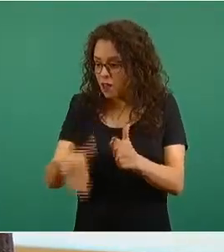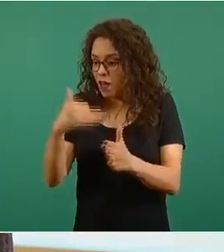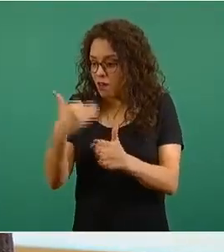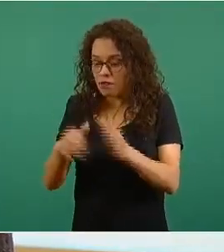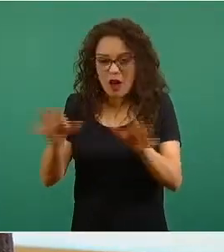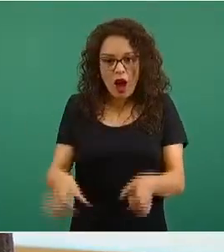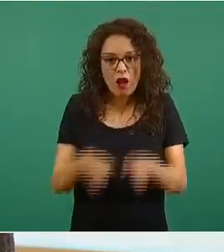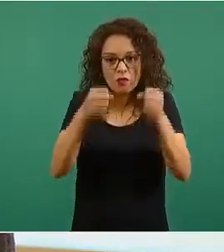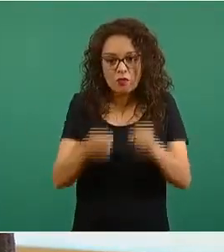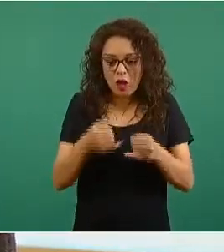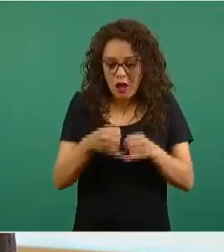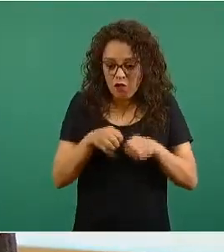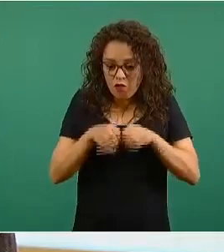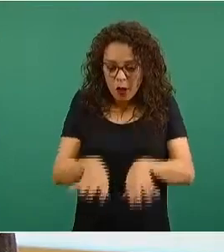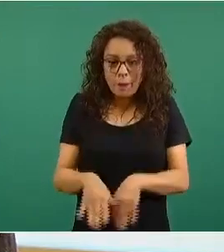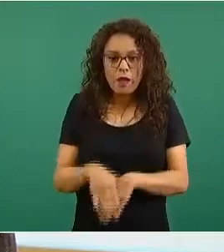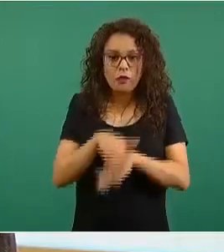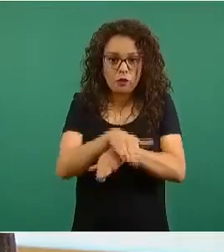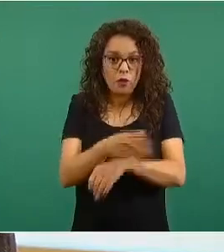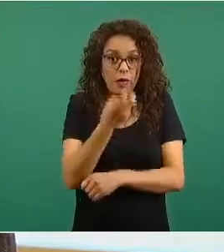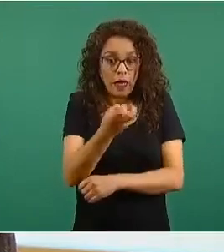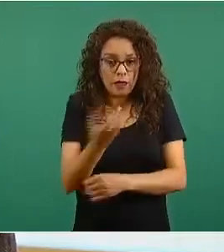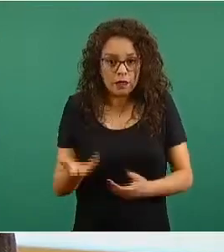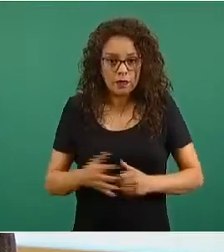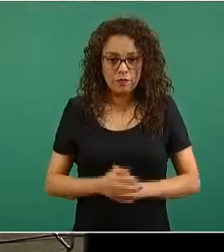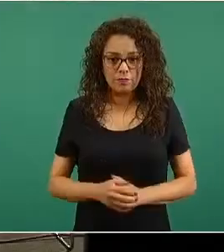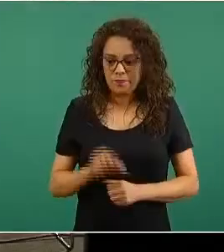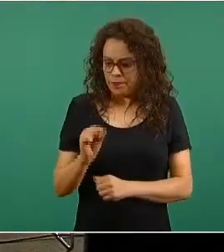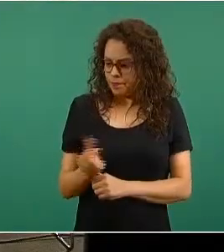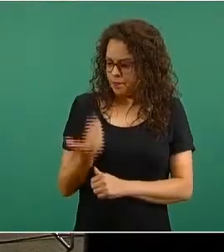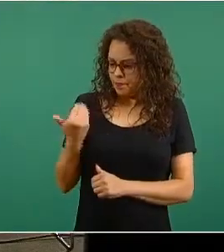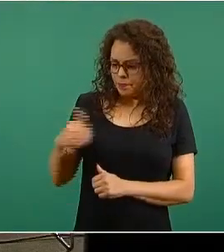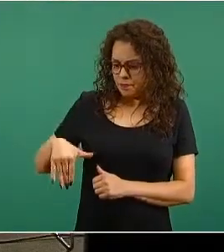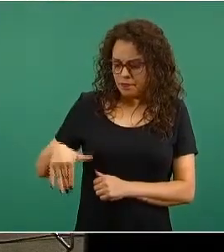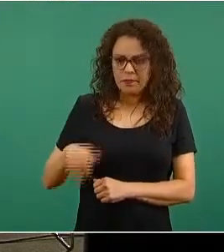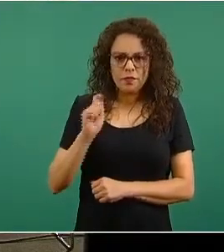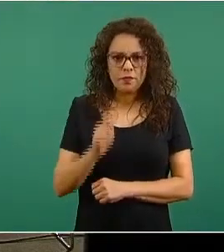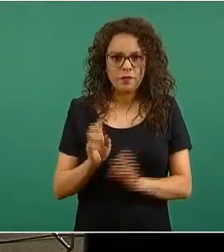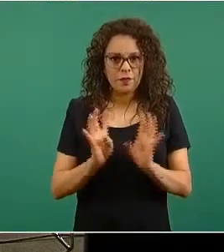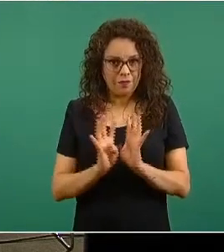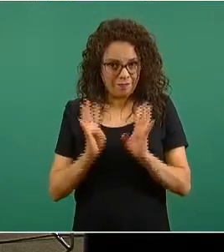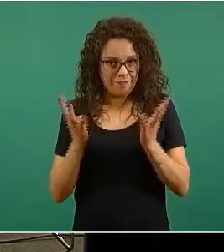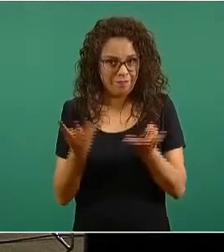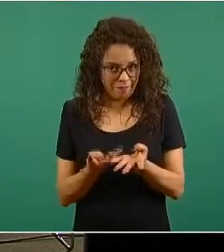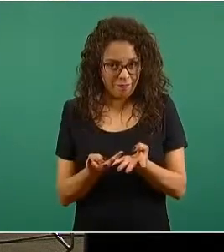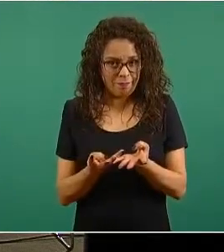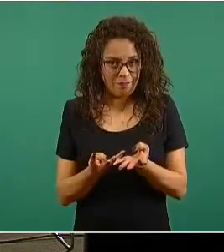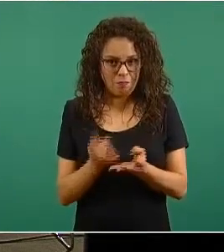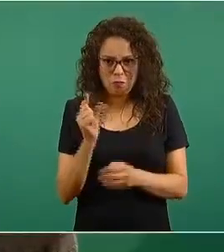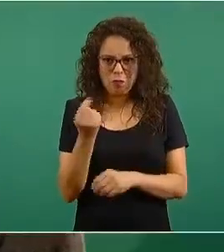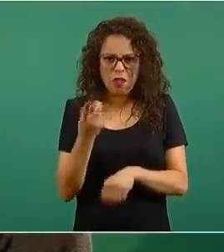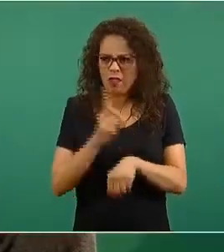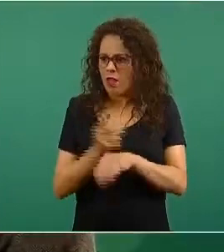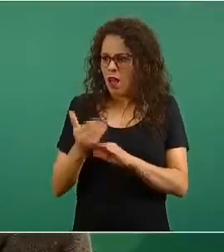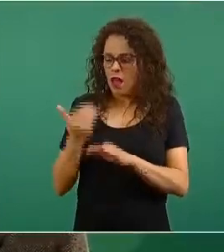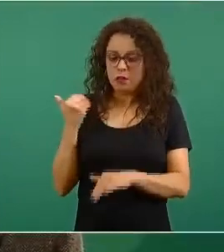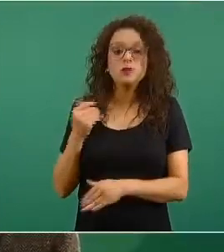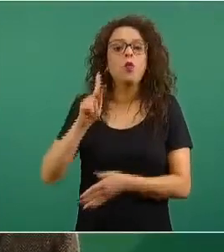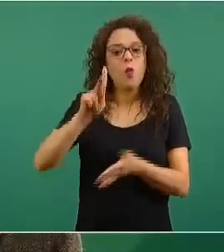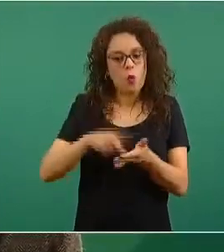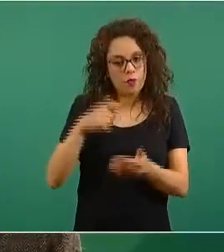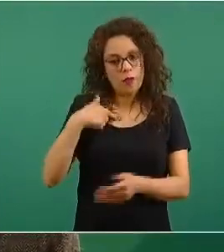sustantiva sobre esto. En la más reciente sesión extraordinaria del Consejo Nacional de Salud, hace un par de días, pedimos